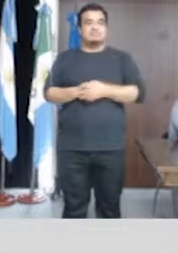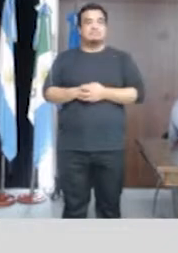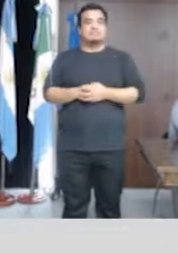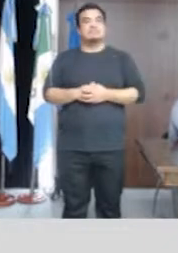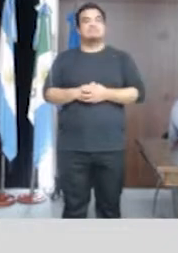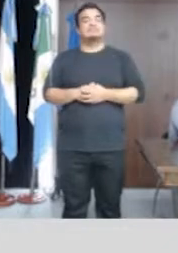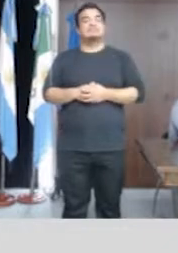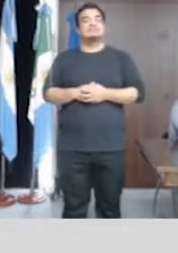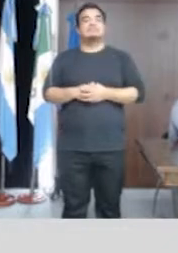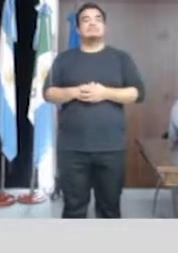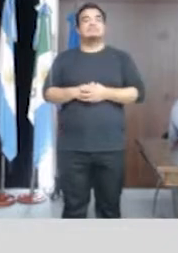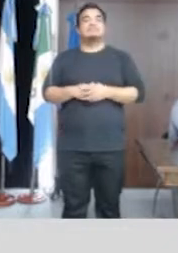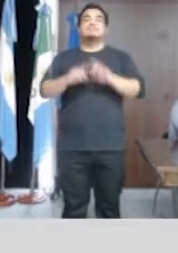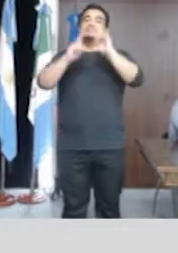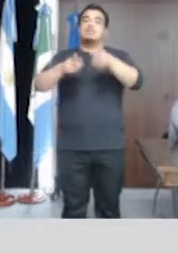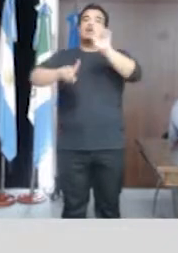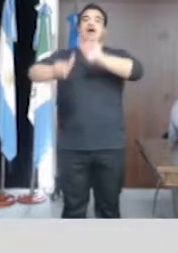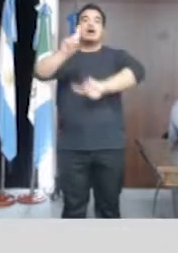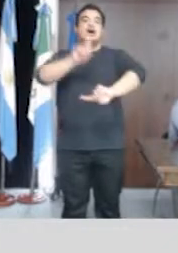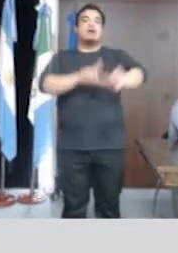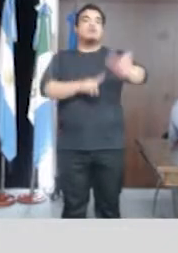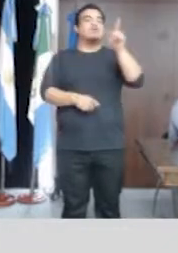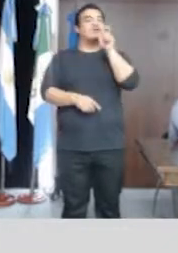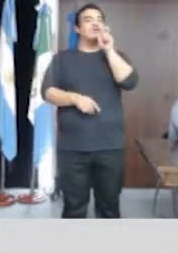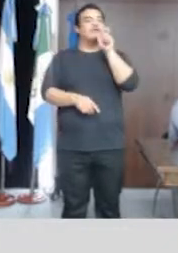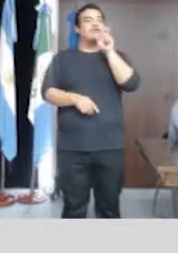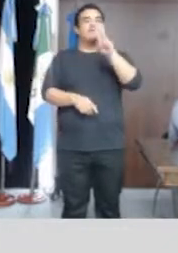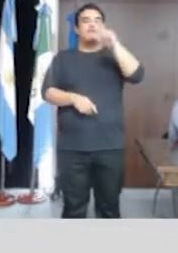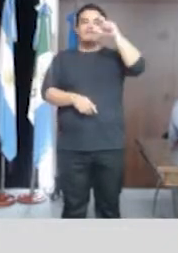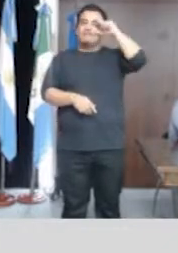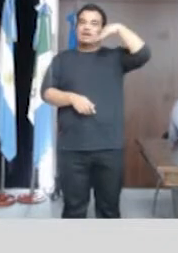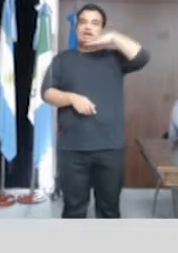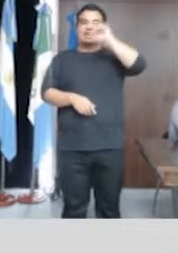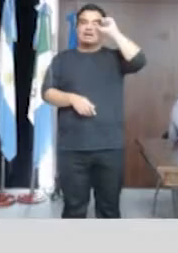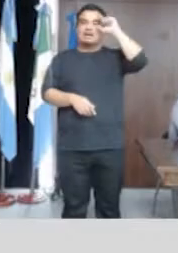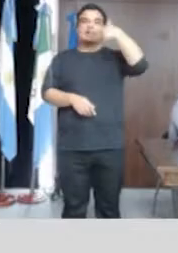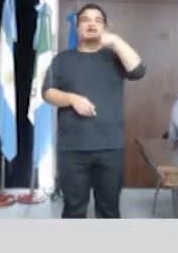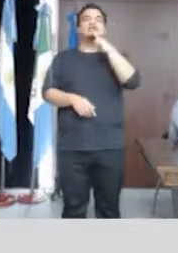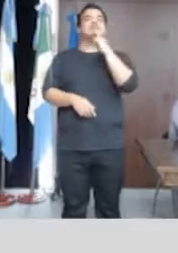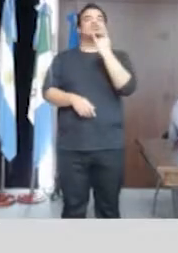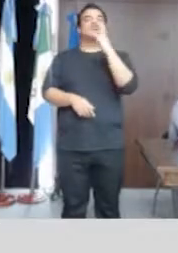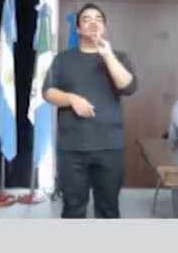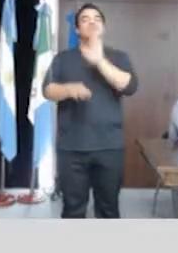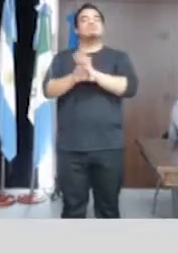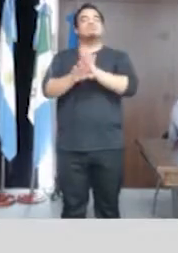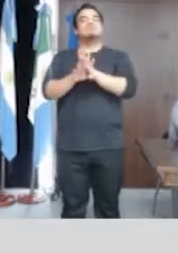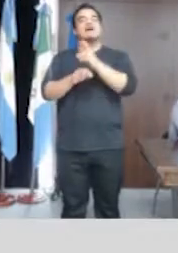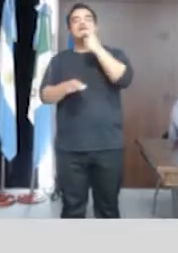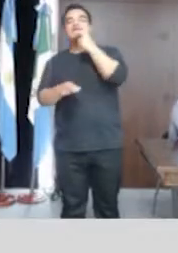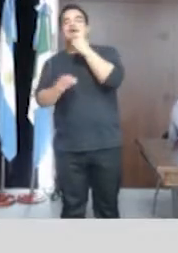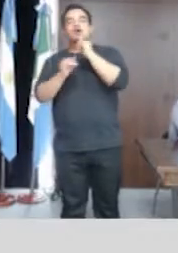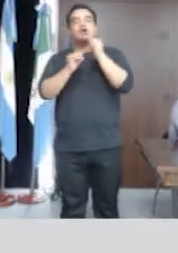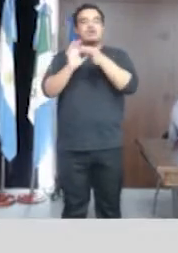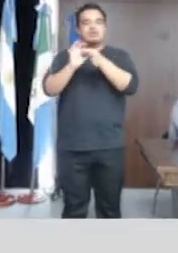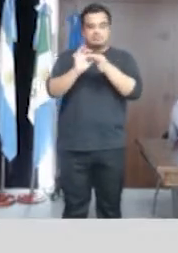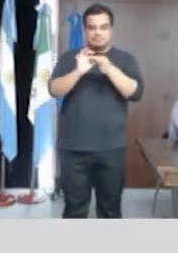la vejestud, le dicen acá. La vejestud. No. Sí, ayer me dijeron una de las chicas, no, viejas son las